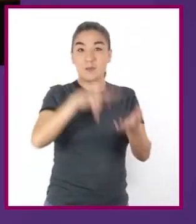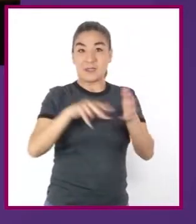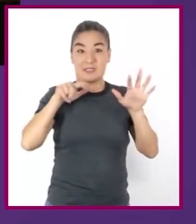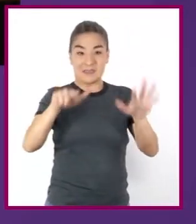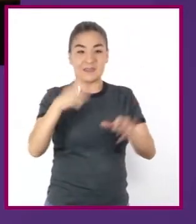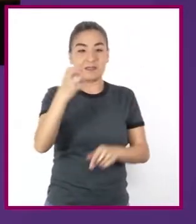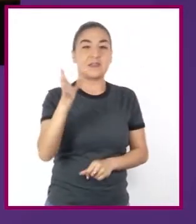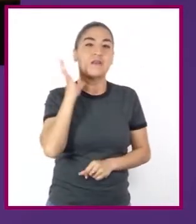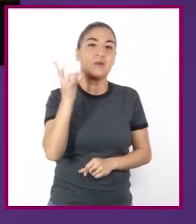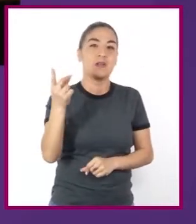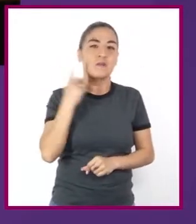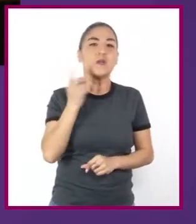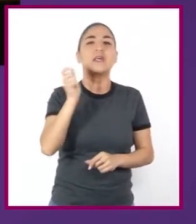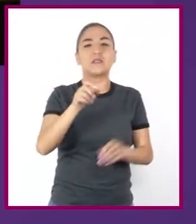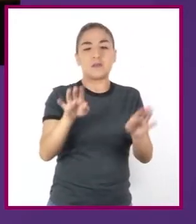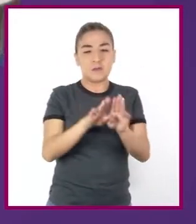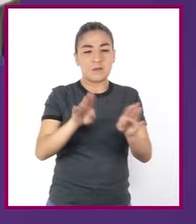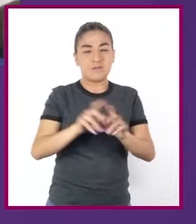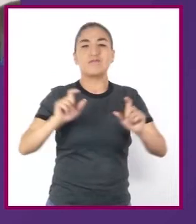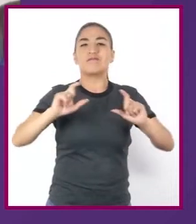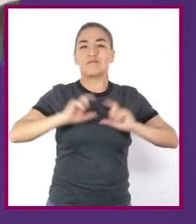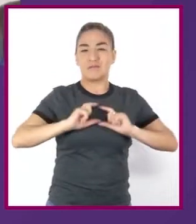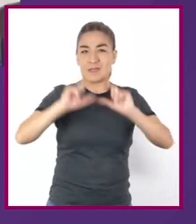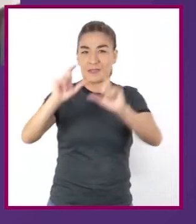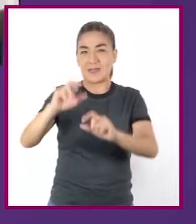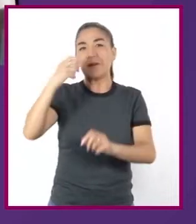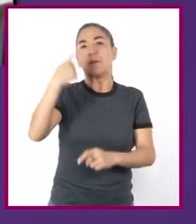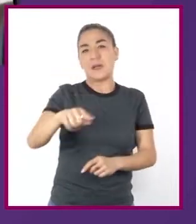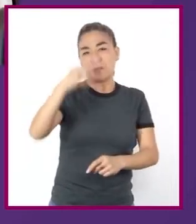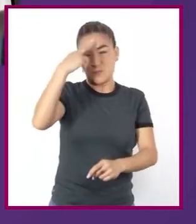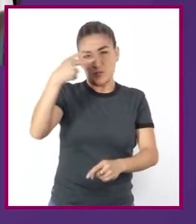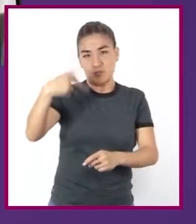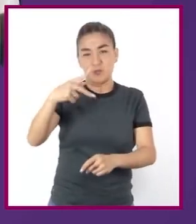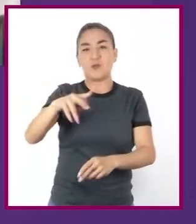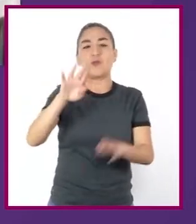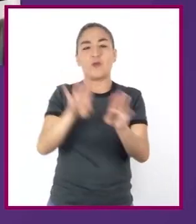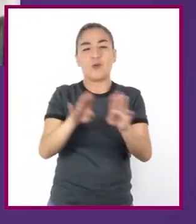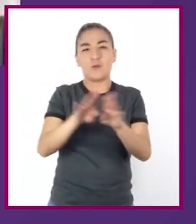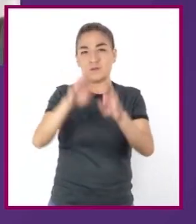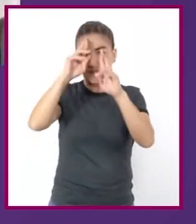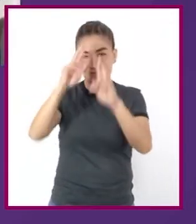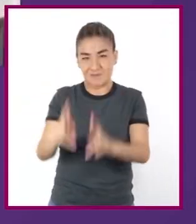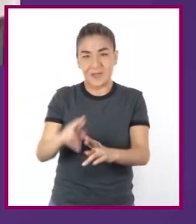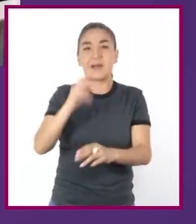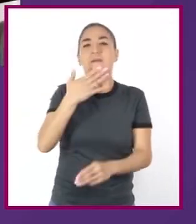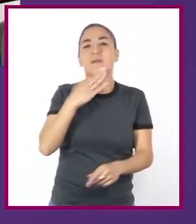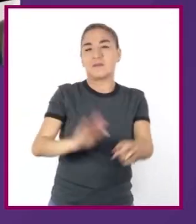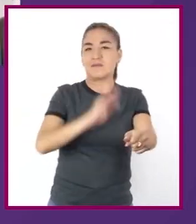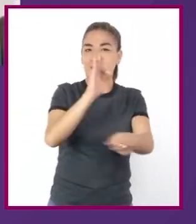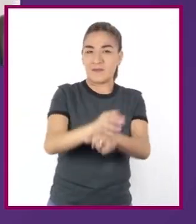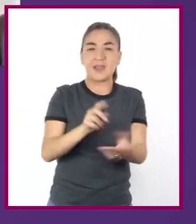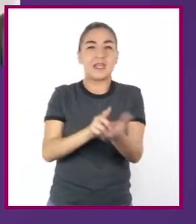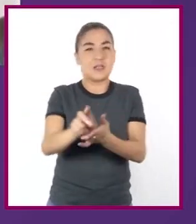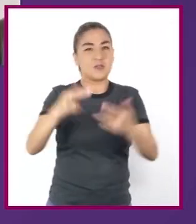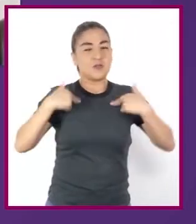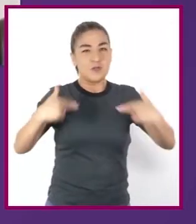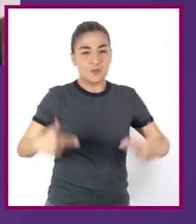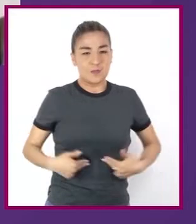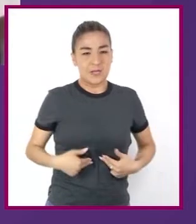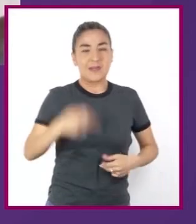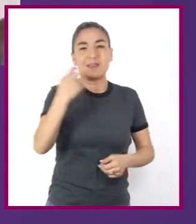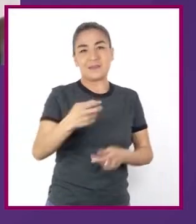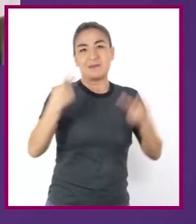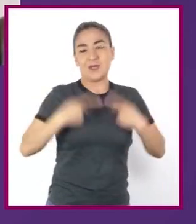por unanimidad la creación de la Medalla de Honor Gilberto Rincón Gallardo para reconocer a los ciudadanos defensores de los derechos humanos de